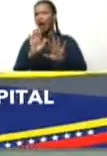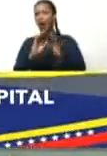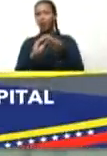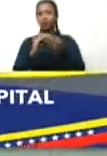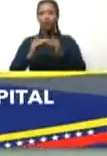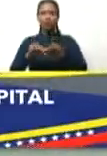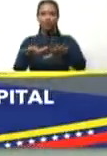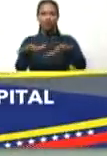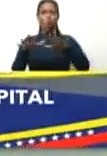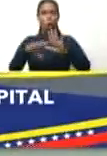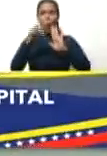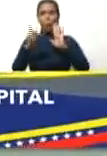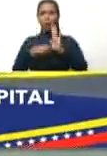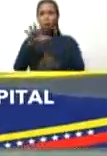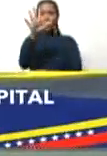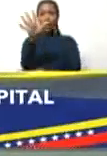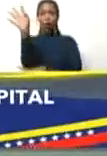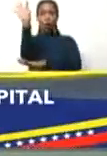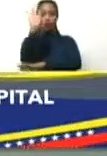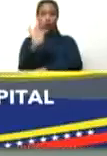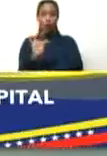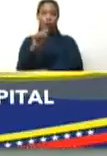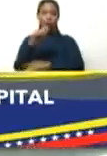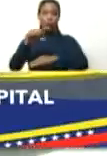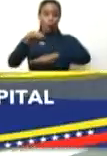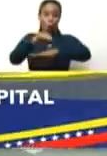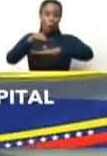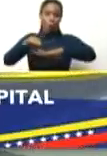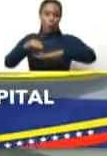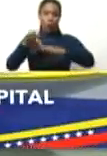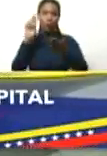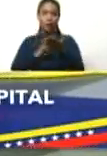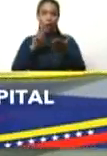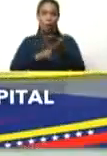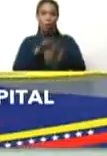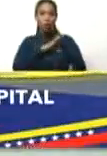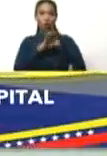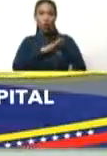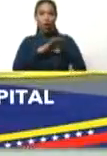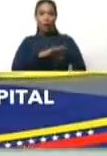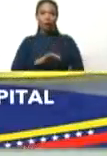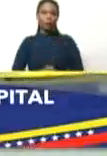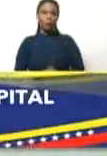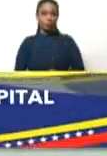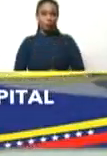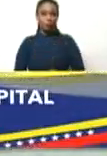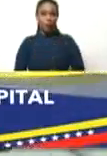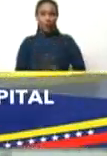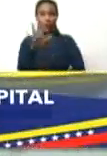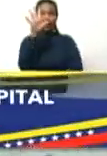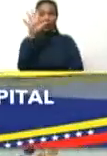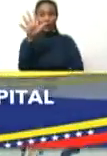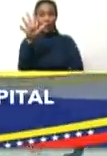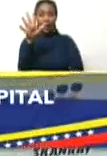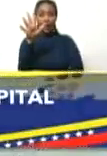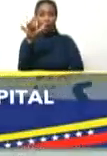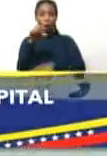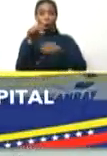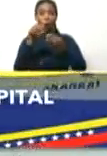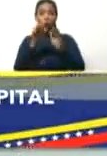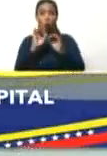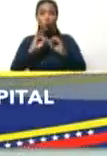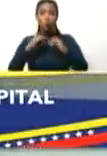rehabilitación de 5 modernos quirófanos del Seguro Social José María Vargas. Son 5 grandes quirófanos que